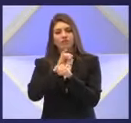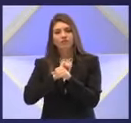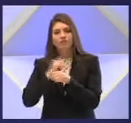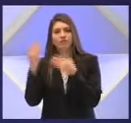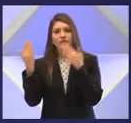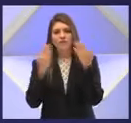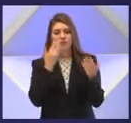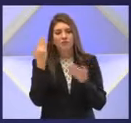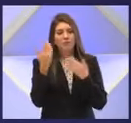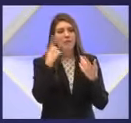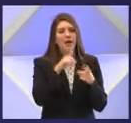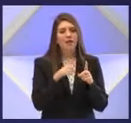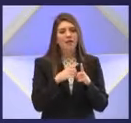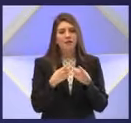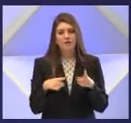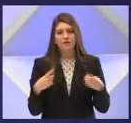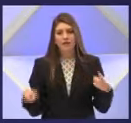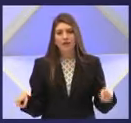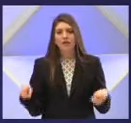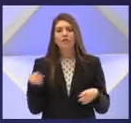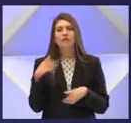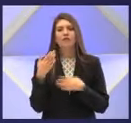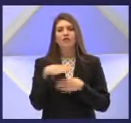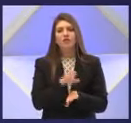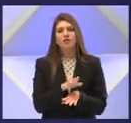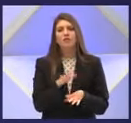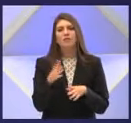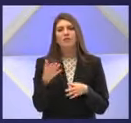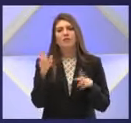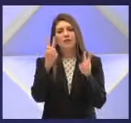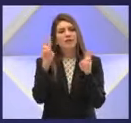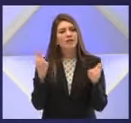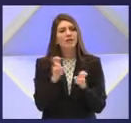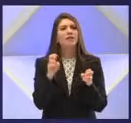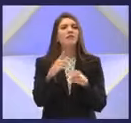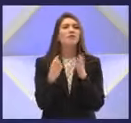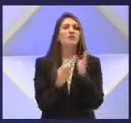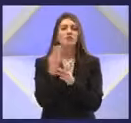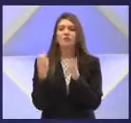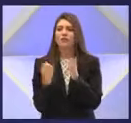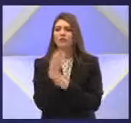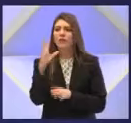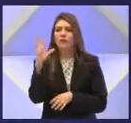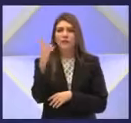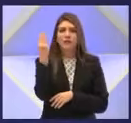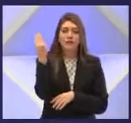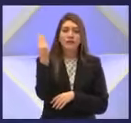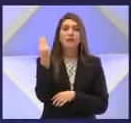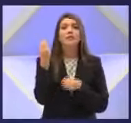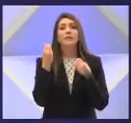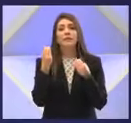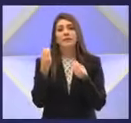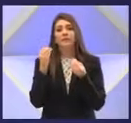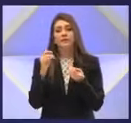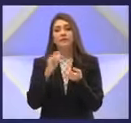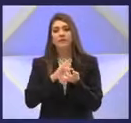académico en temas de innovación tecnológica muchas muchas gracias